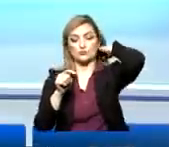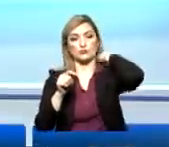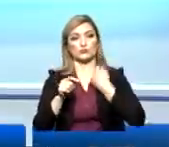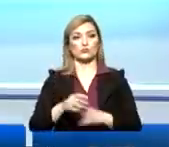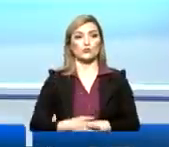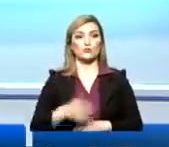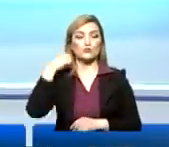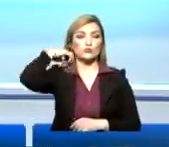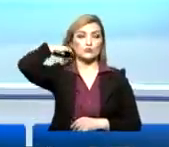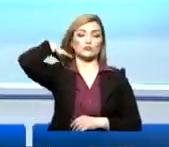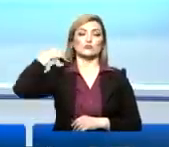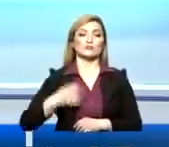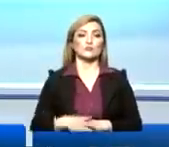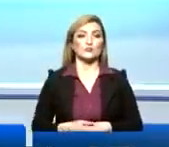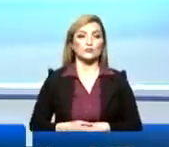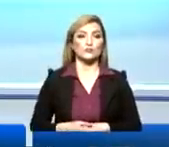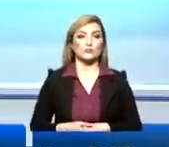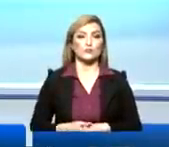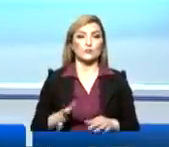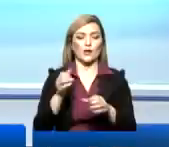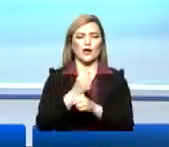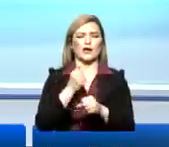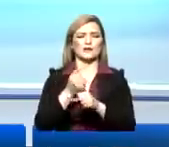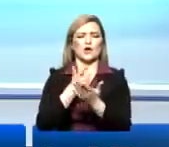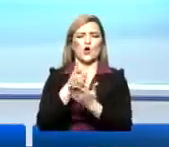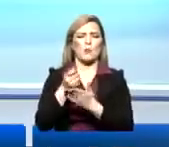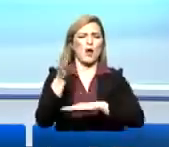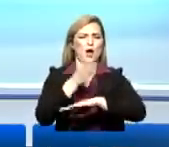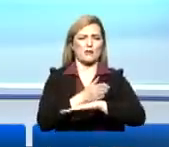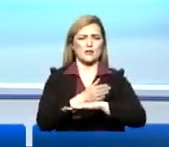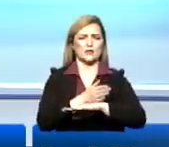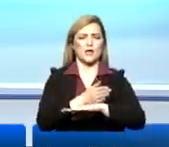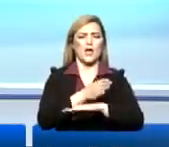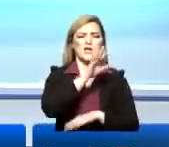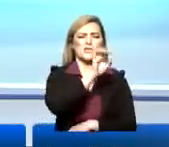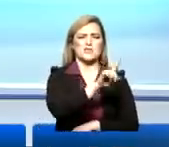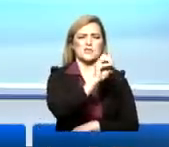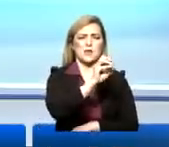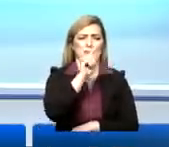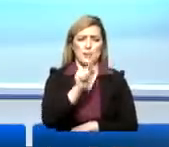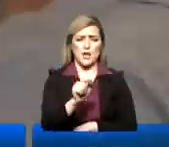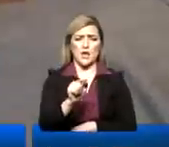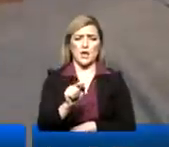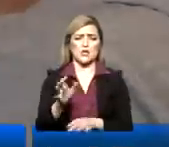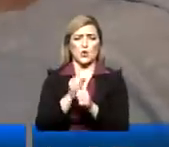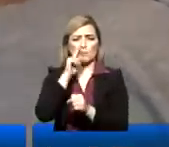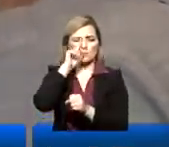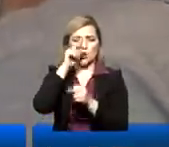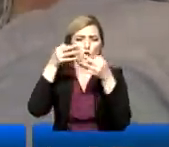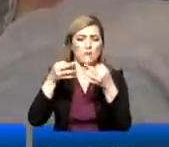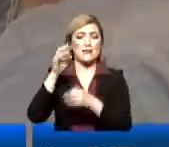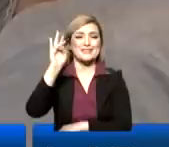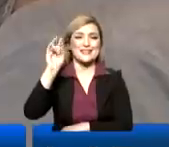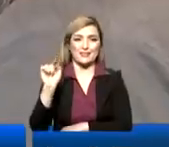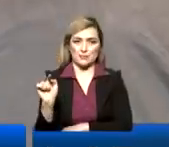que aún faltan por realizarse 93.000 de las compradas hace 2 meses por la Secretaría de Salud.